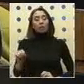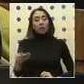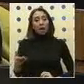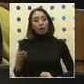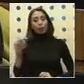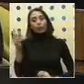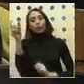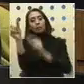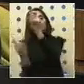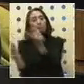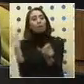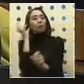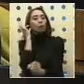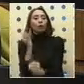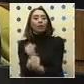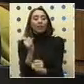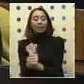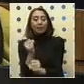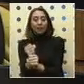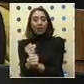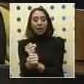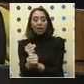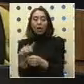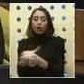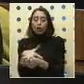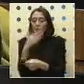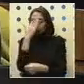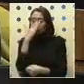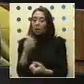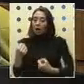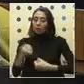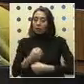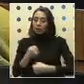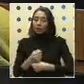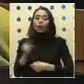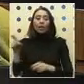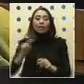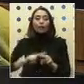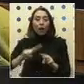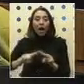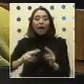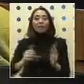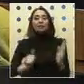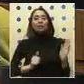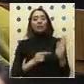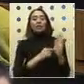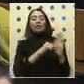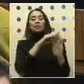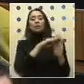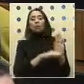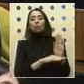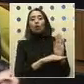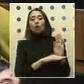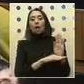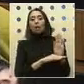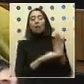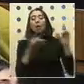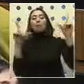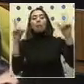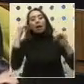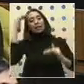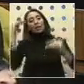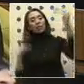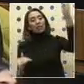en que se encuentran las trabajadoras, las que van a ejecutar este programa vital para reducir la